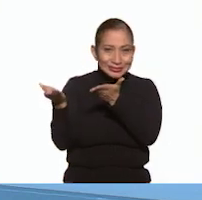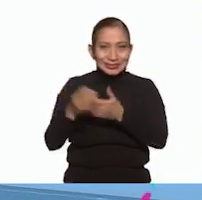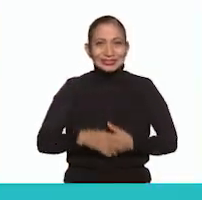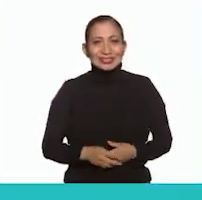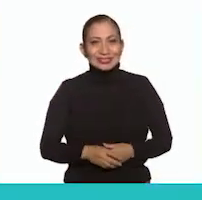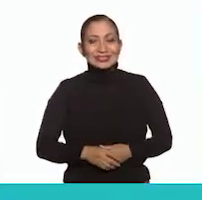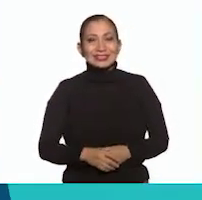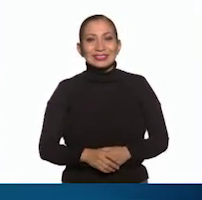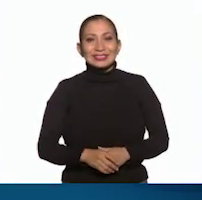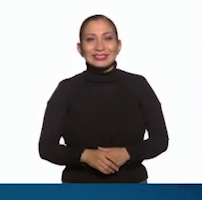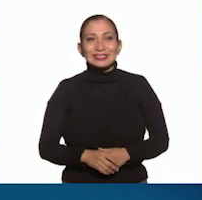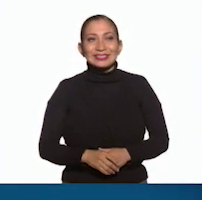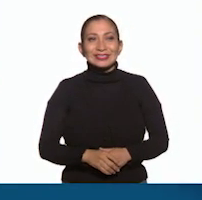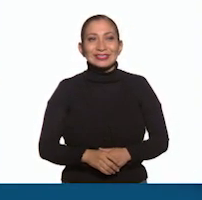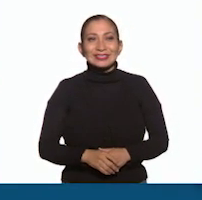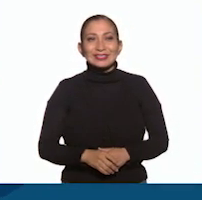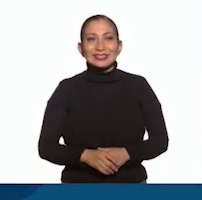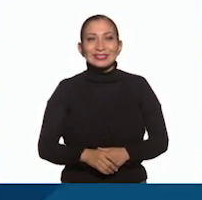verlo.